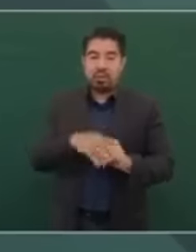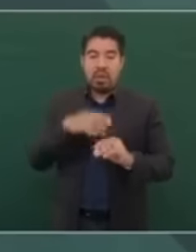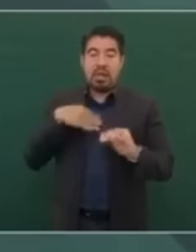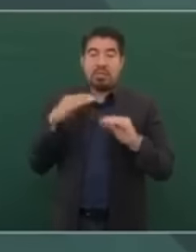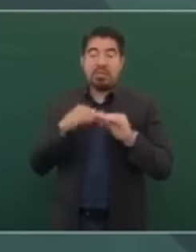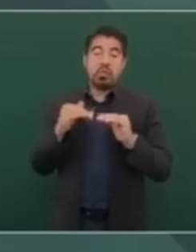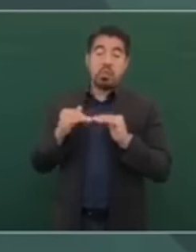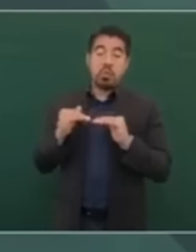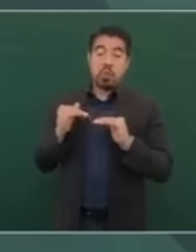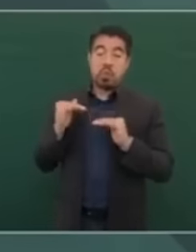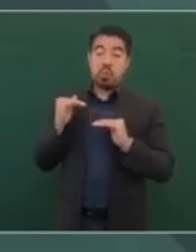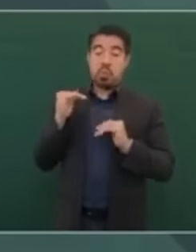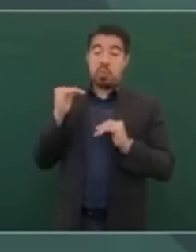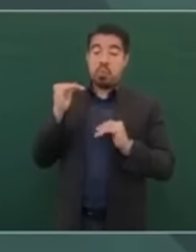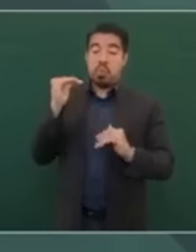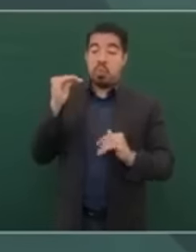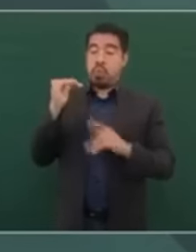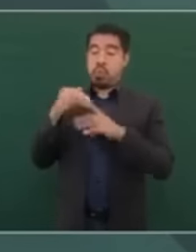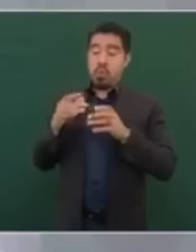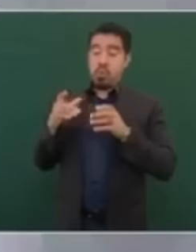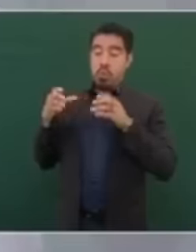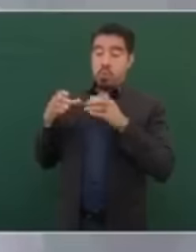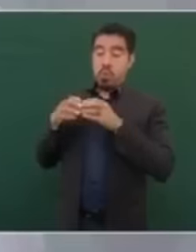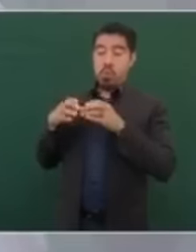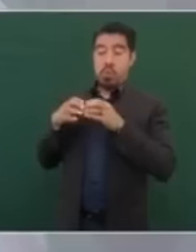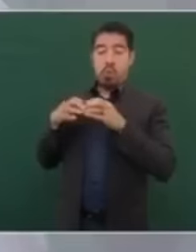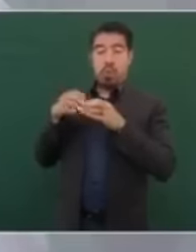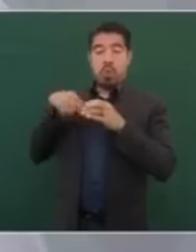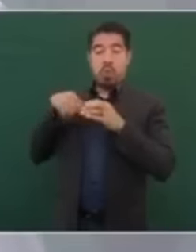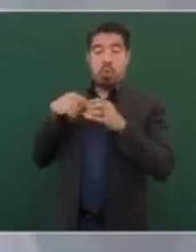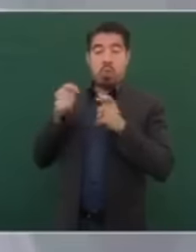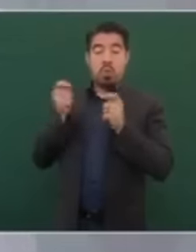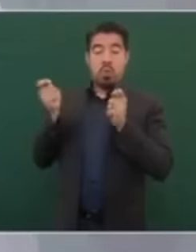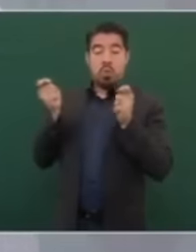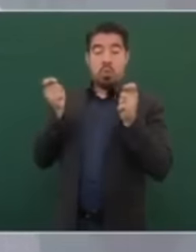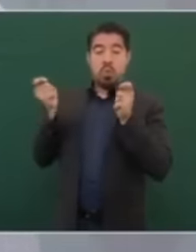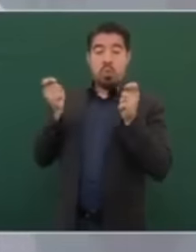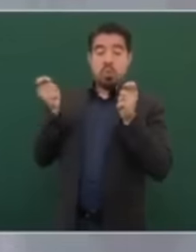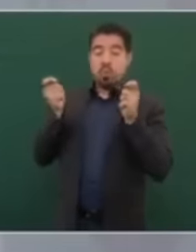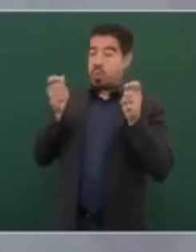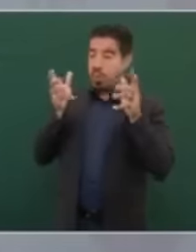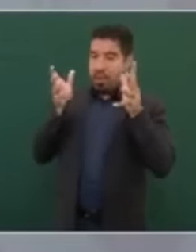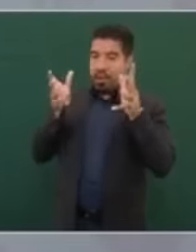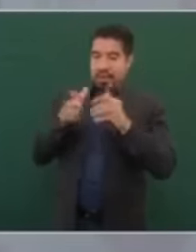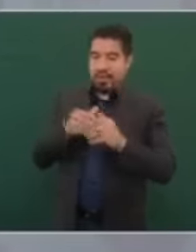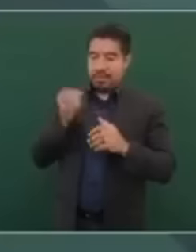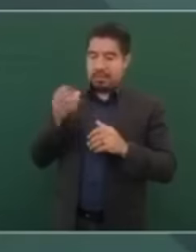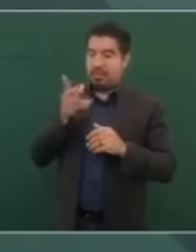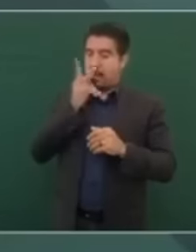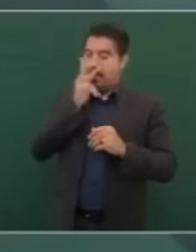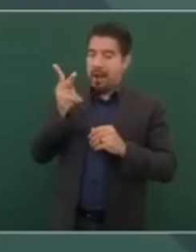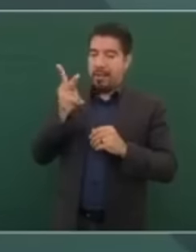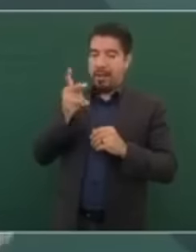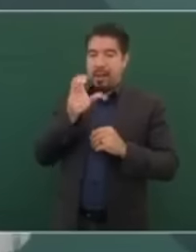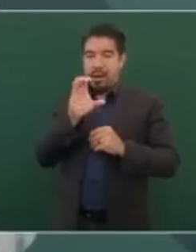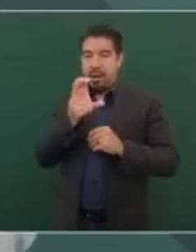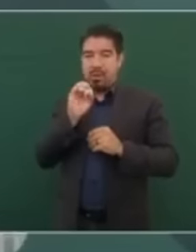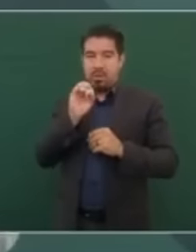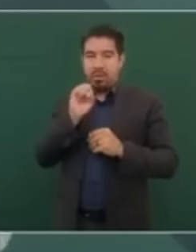quo, los que quieren conservar, de ahí viene la palabra también,